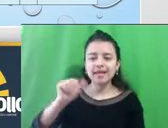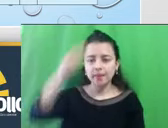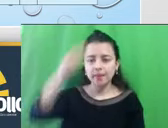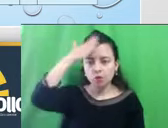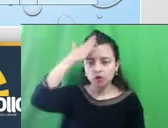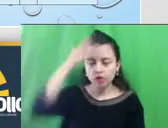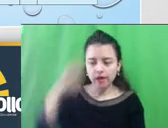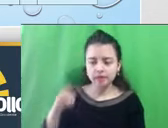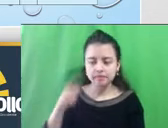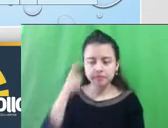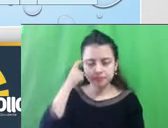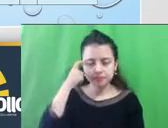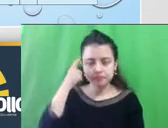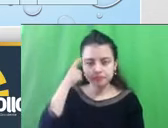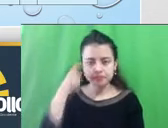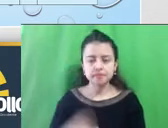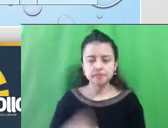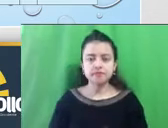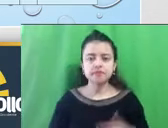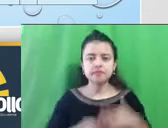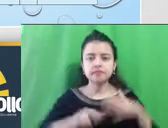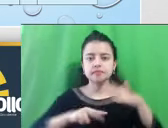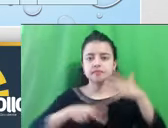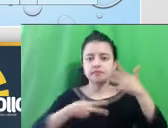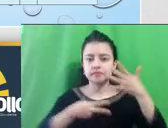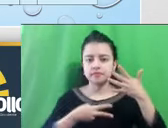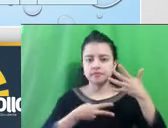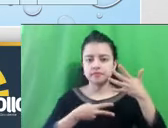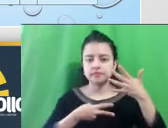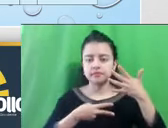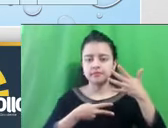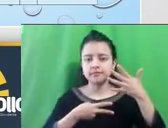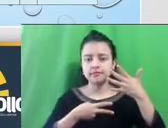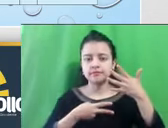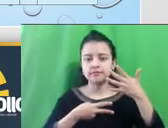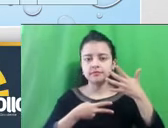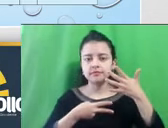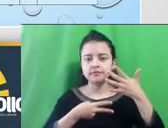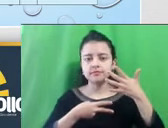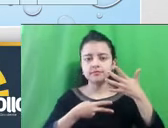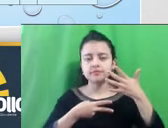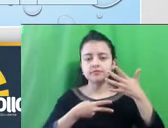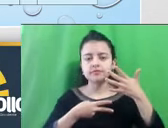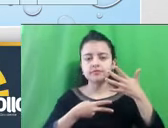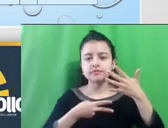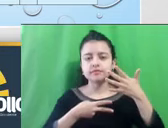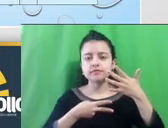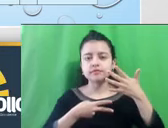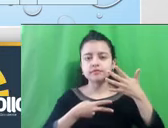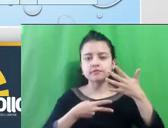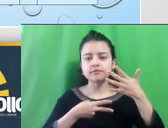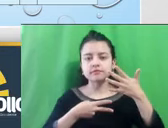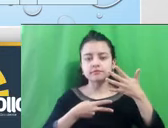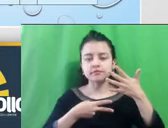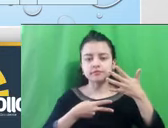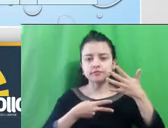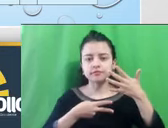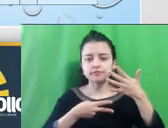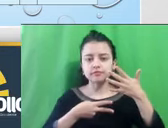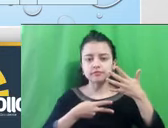también, ¿cierto? Y con el apoyo de EPC, Empresas Públicas de Cundinamarca, un pozo en el portal de María. Y allá vamos a construir